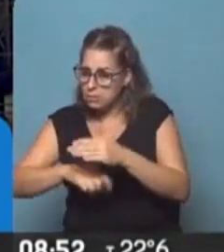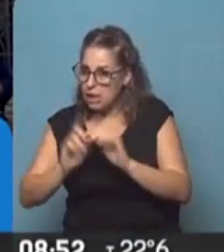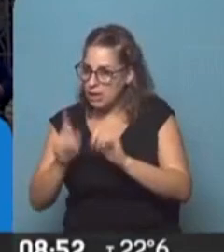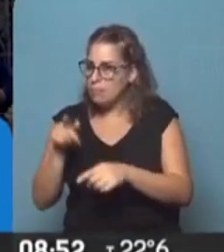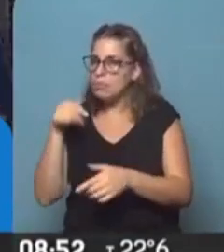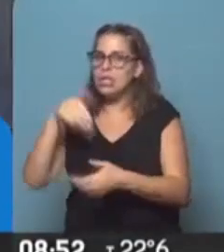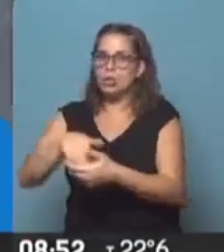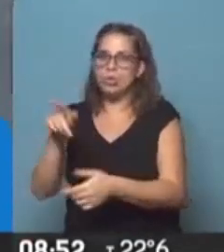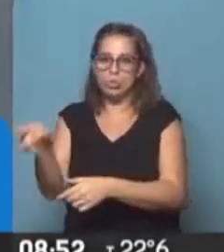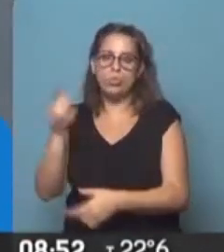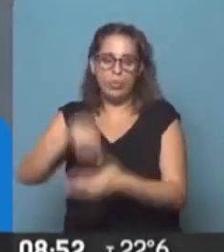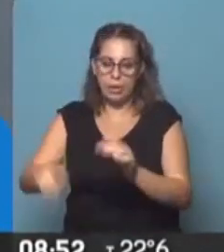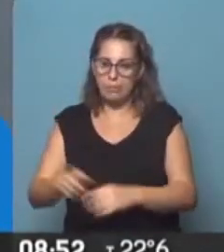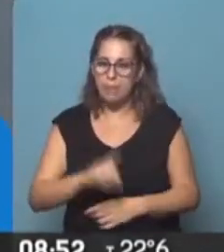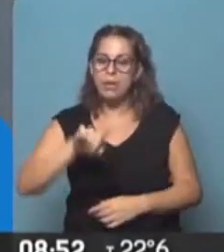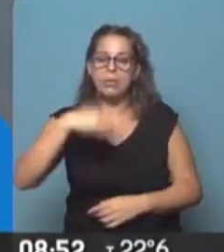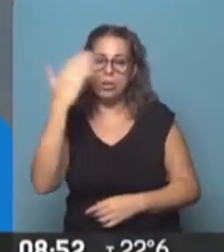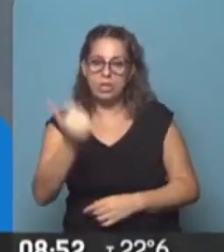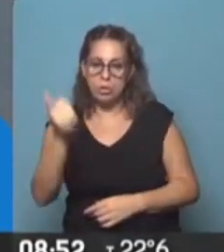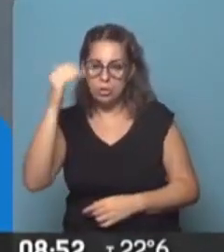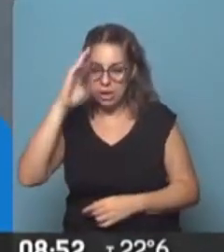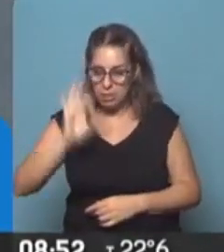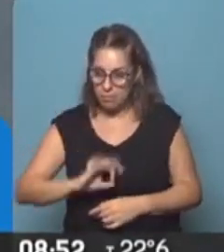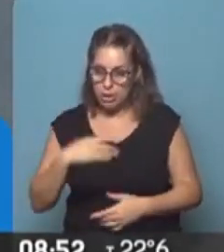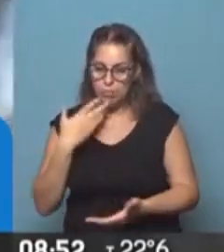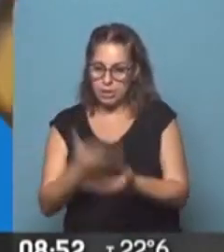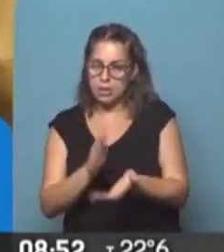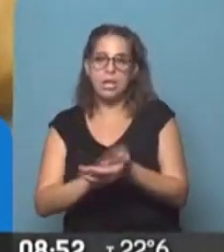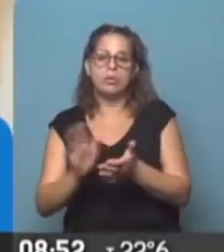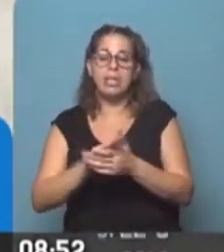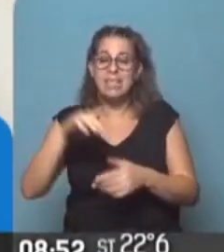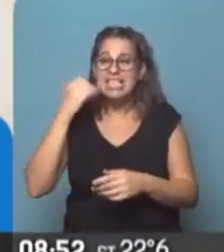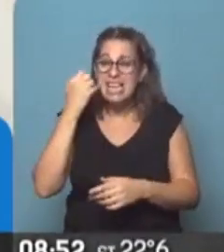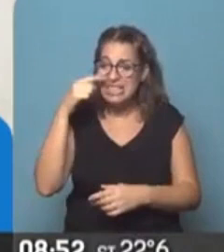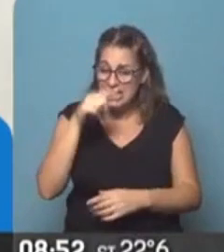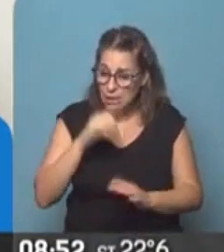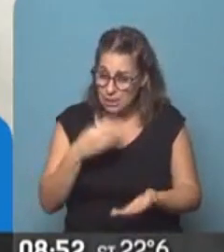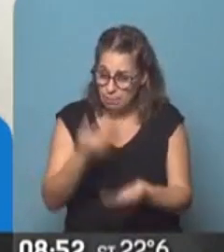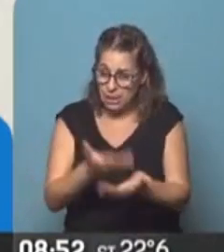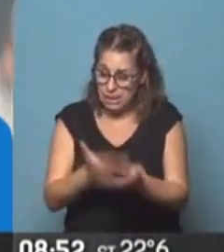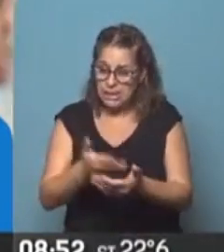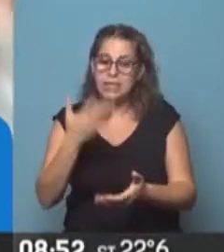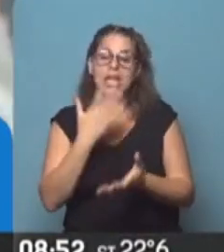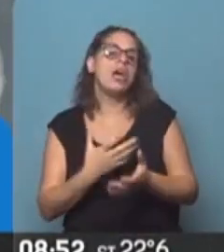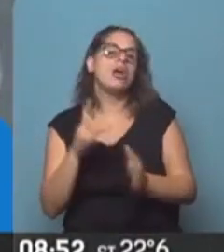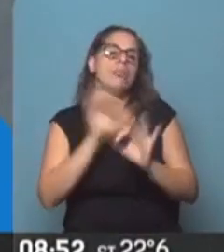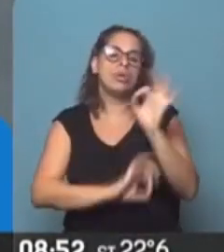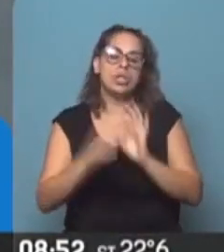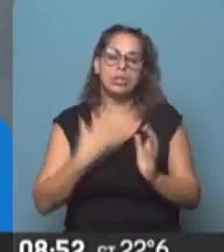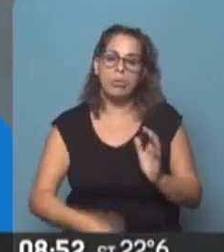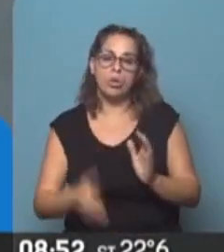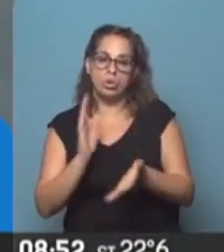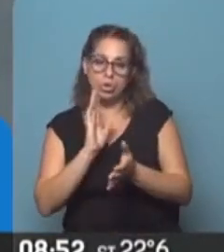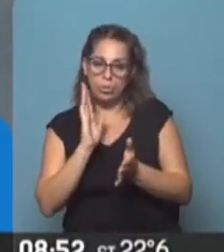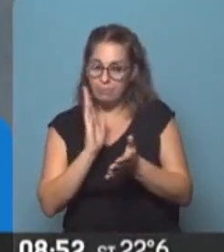suya. Sí, el próximo 6 se va a presentar nuevamente por séptima vez el proyecto de aborto legal, seguro y gratuito de la